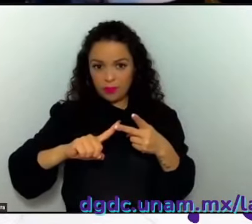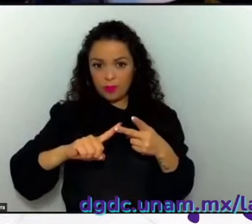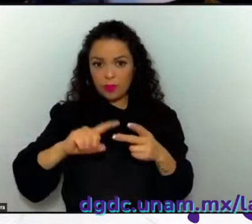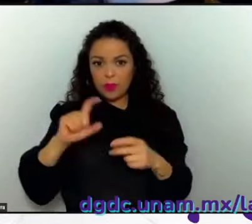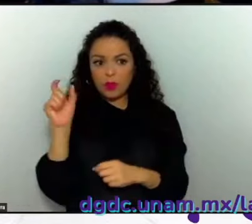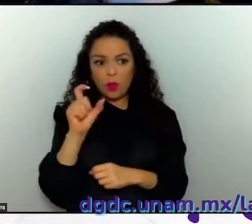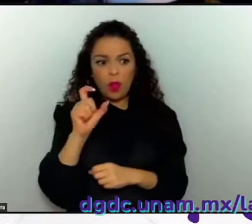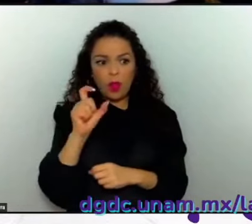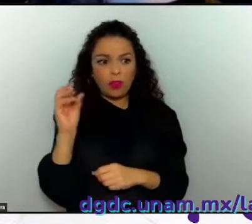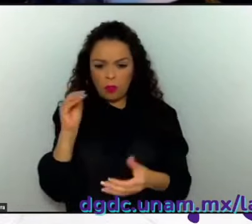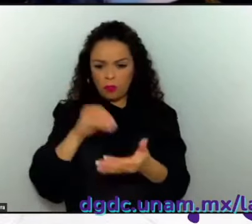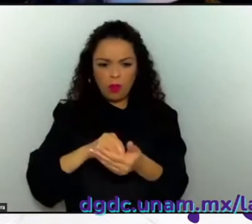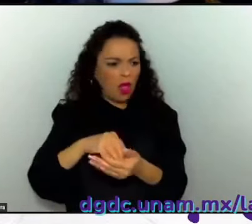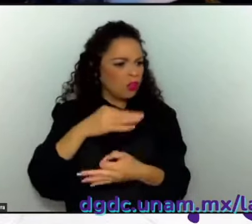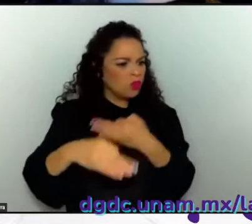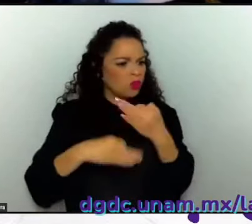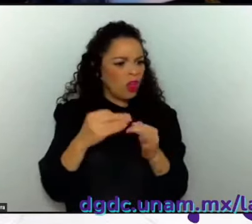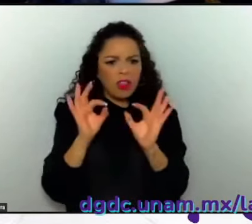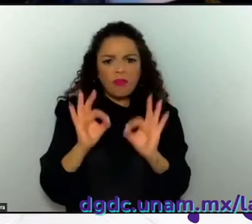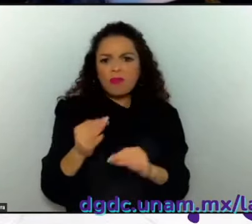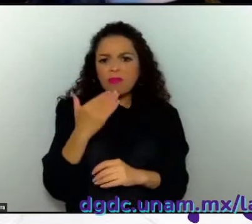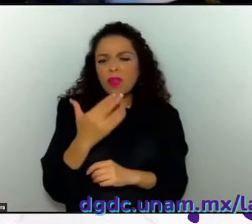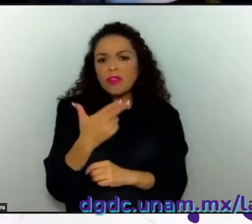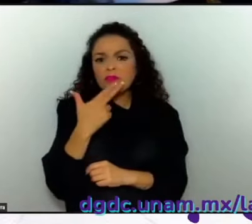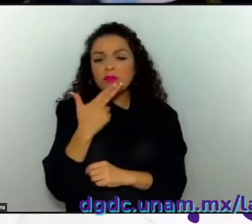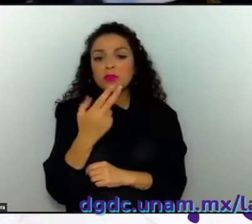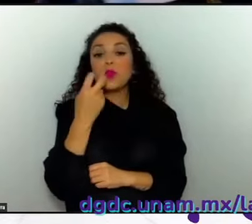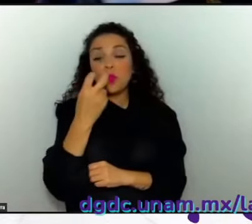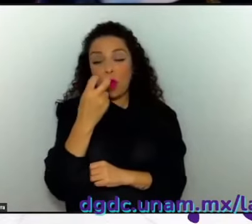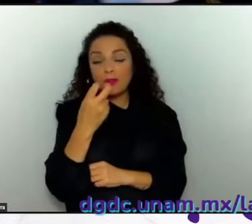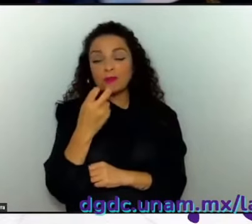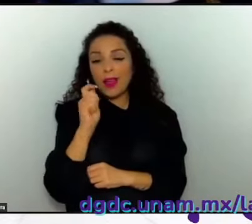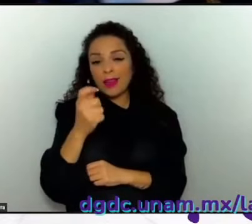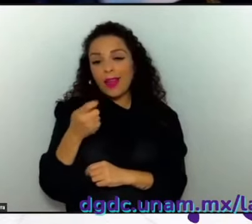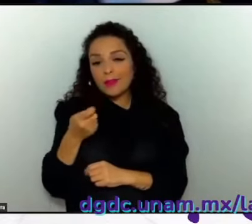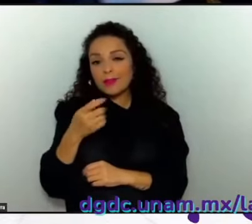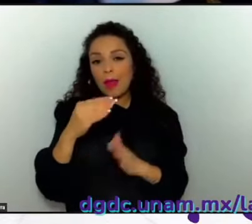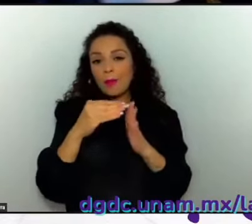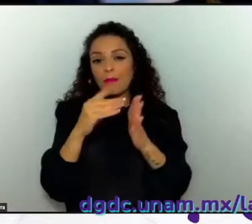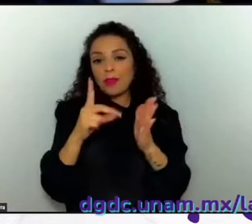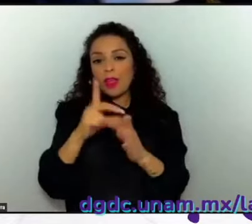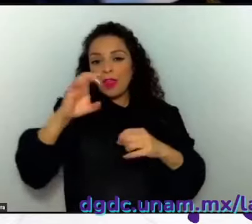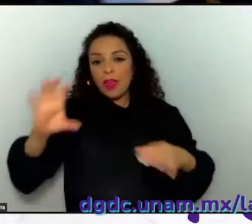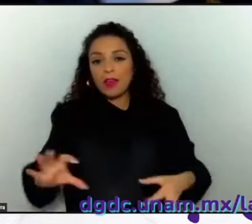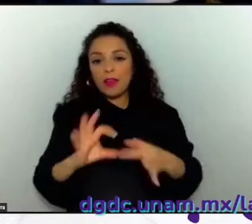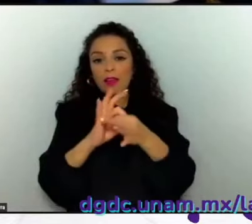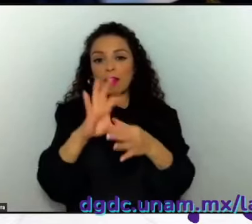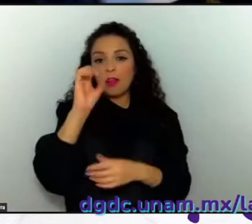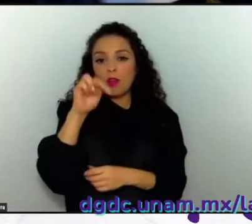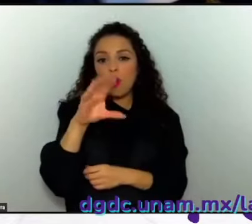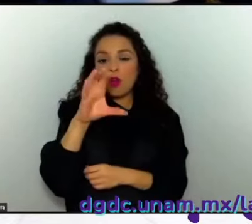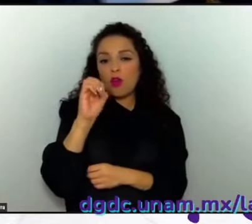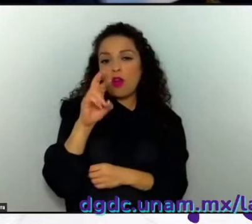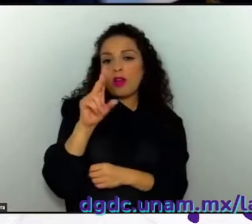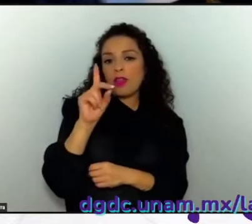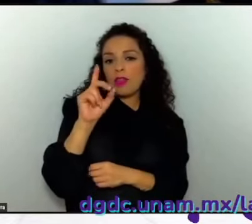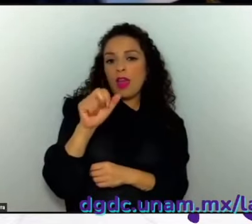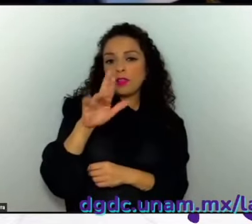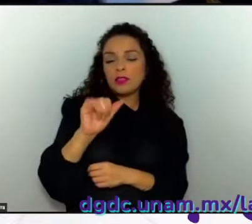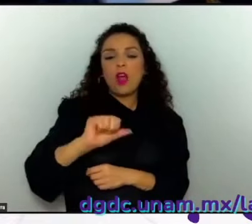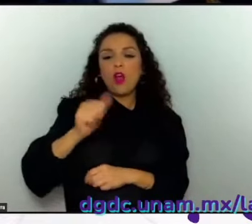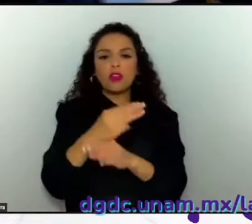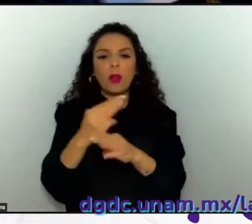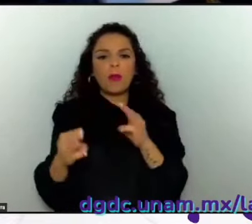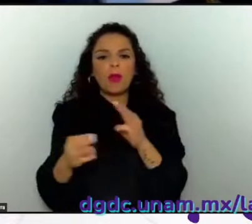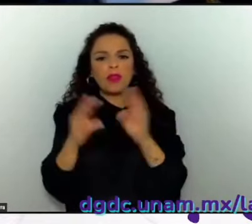todo funciona. Por eso se llama el modelo de la concordancia. También la gente le llama el modelo lambda materia oscura fría. Materia oscura fría por estas